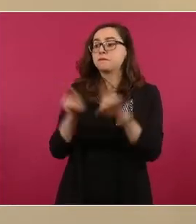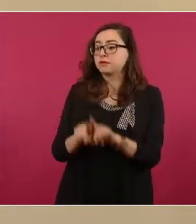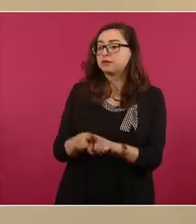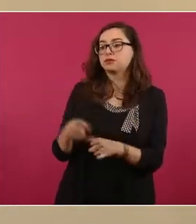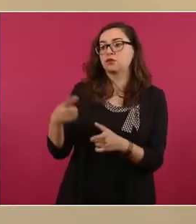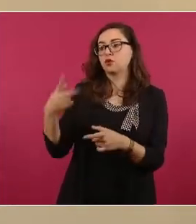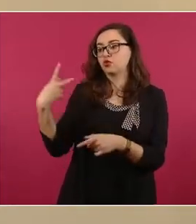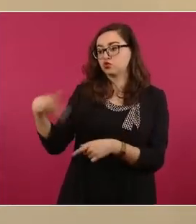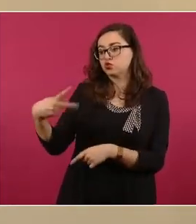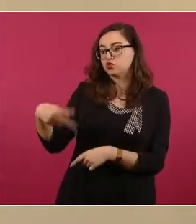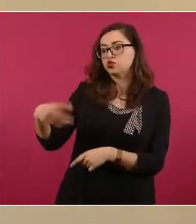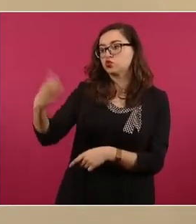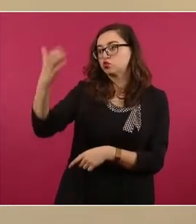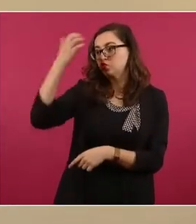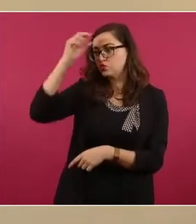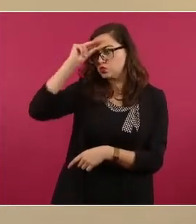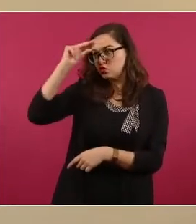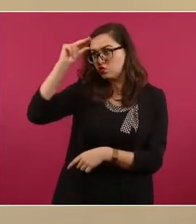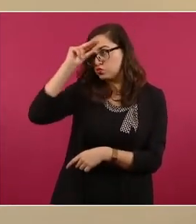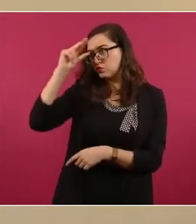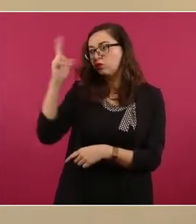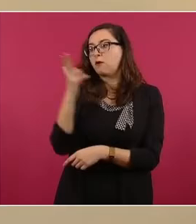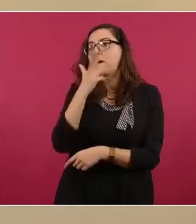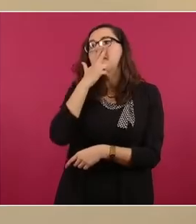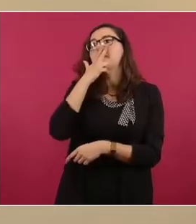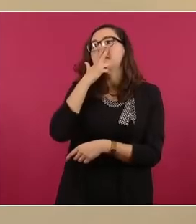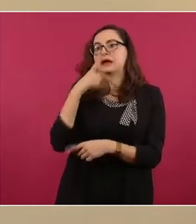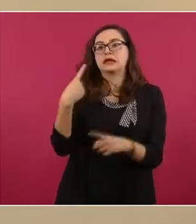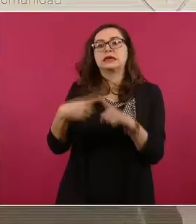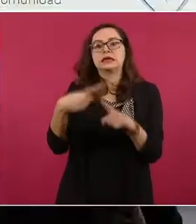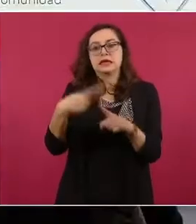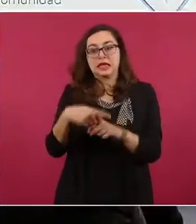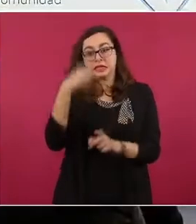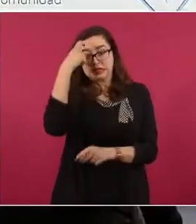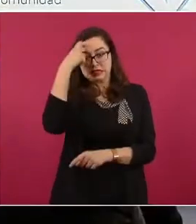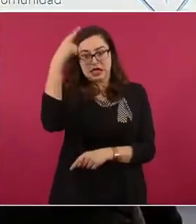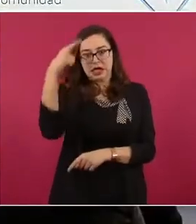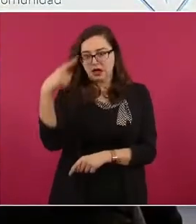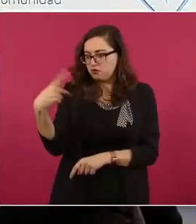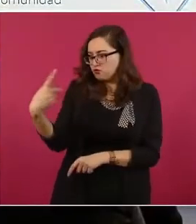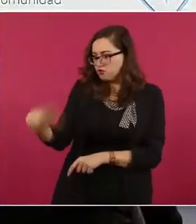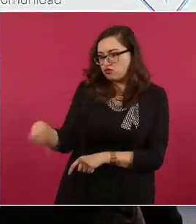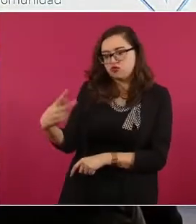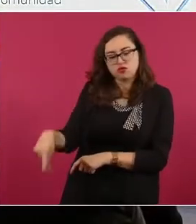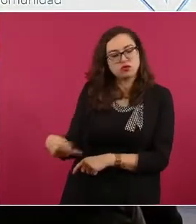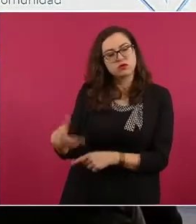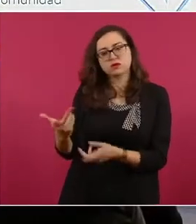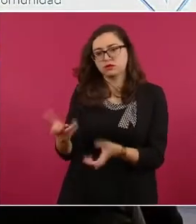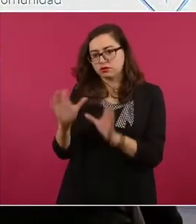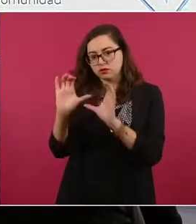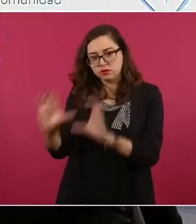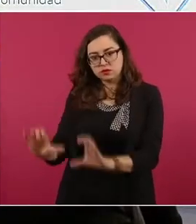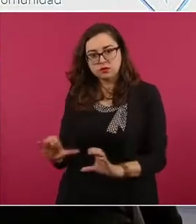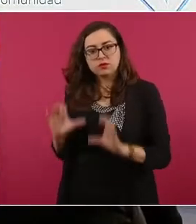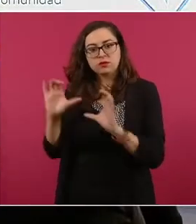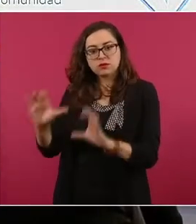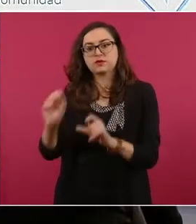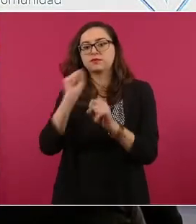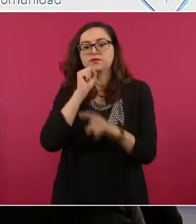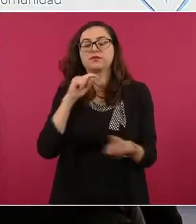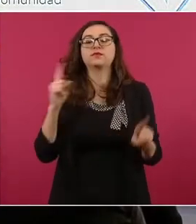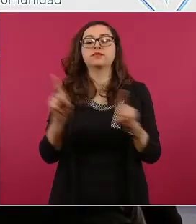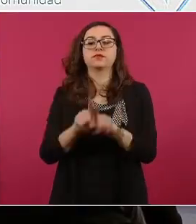siempre protegiendo los derechos públicos de propiedad intelectual y promoviendo agendas estratégicas de investigación